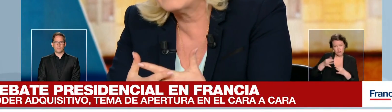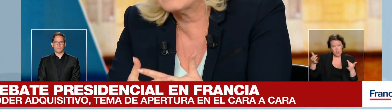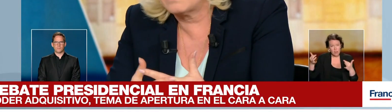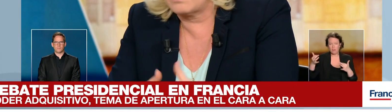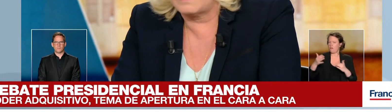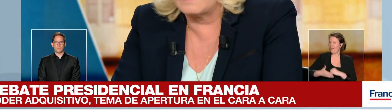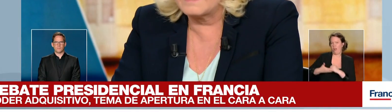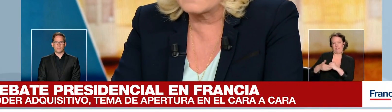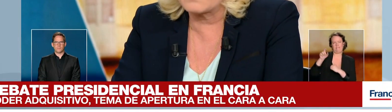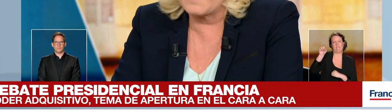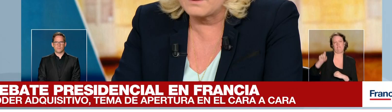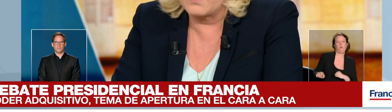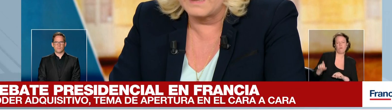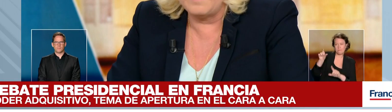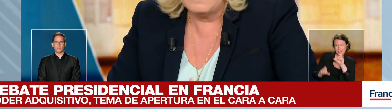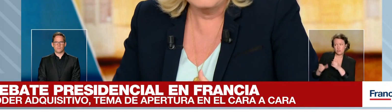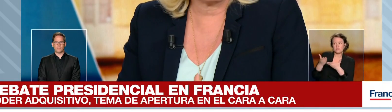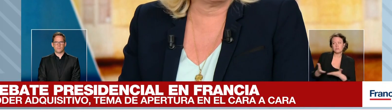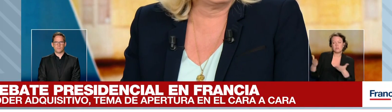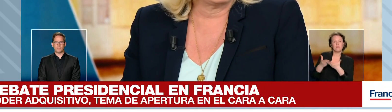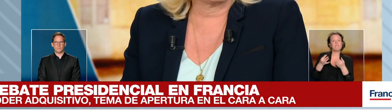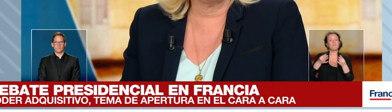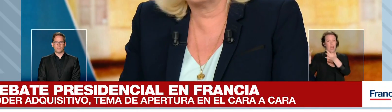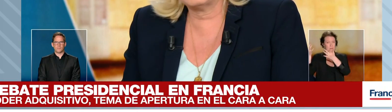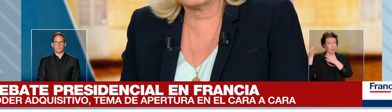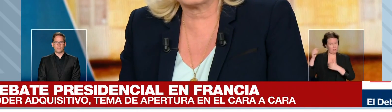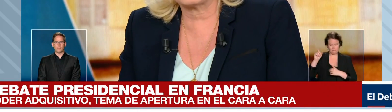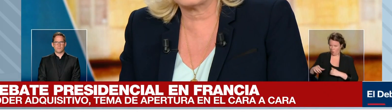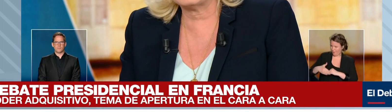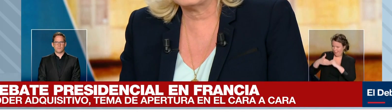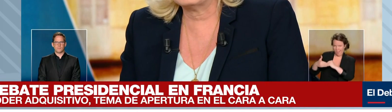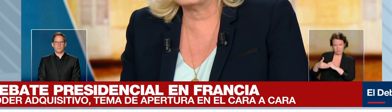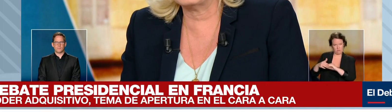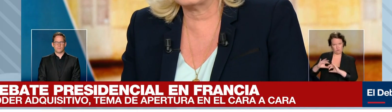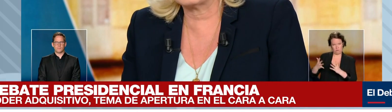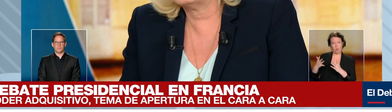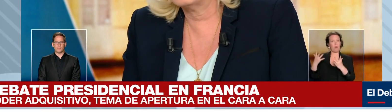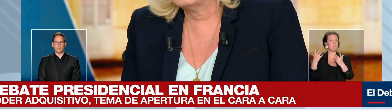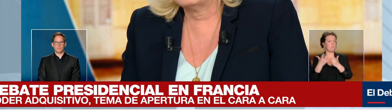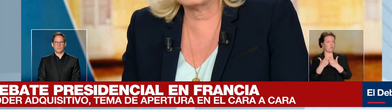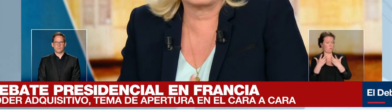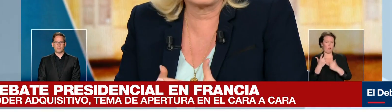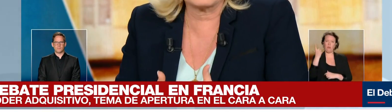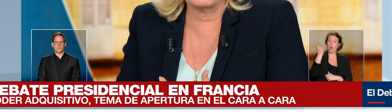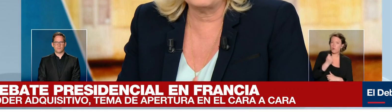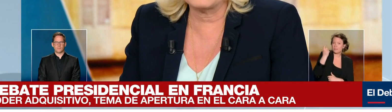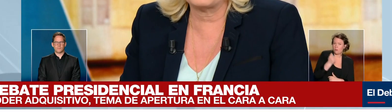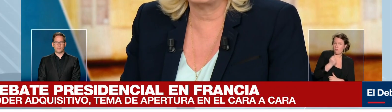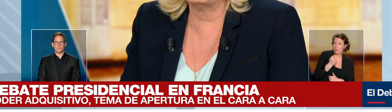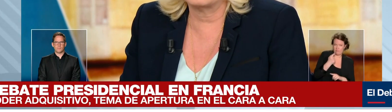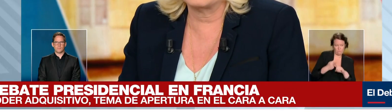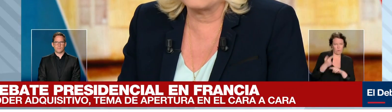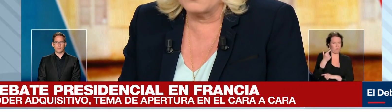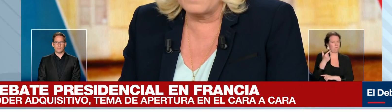personas vulnerables revalorizar la política para ellos, para ellas, es decir, duplicar las ayudas